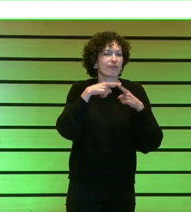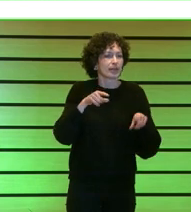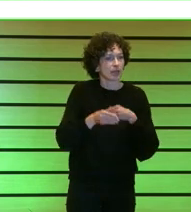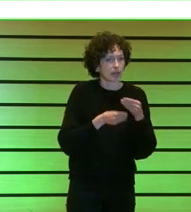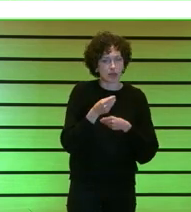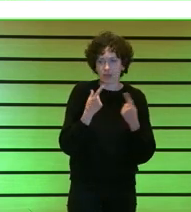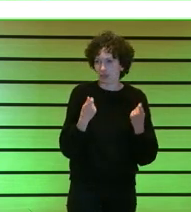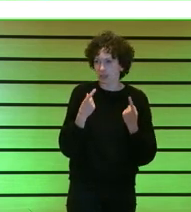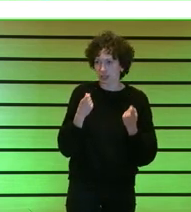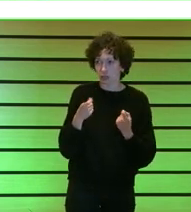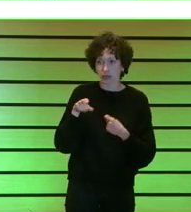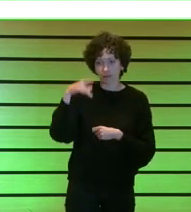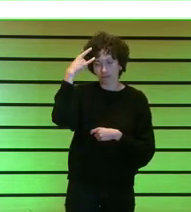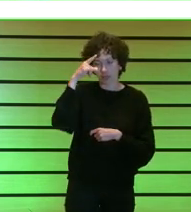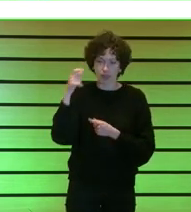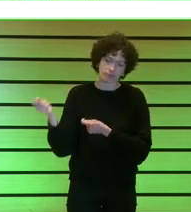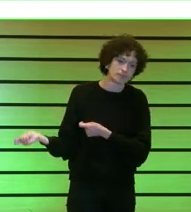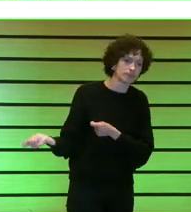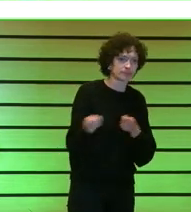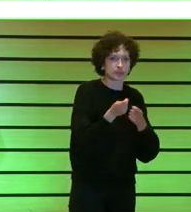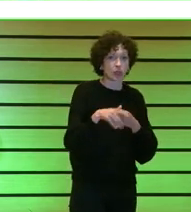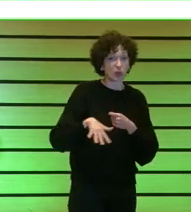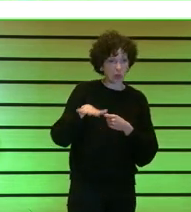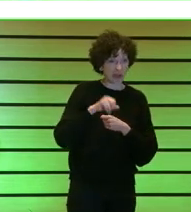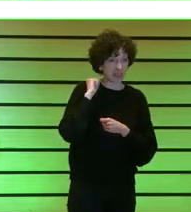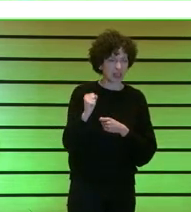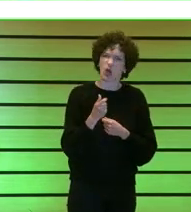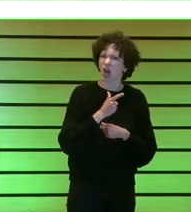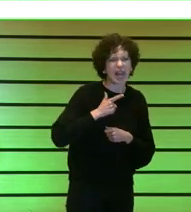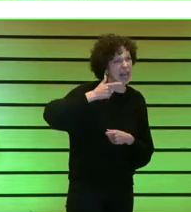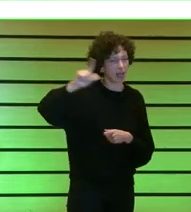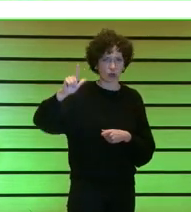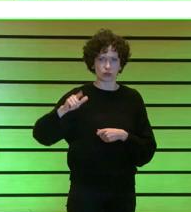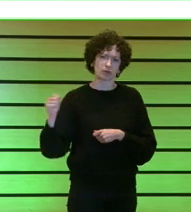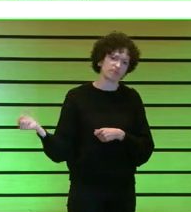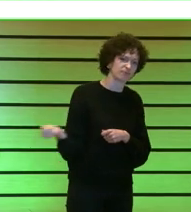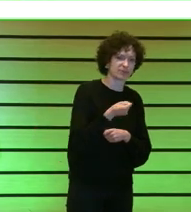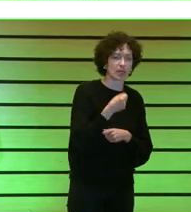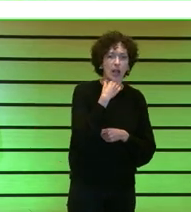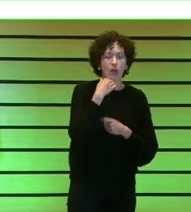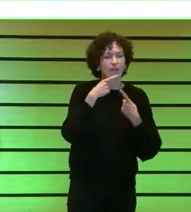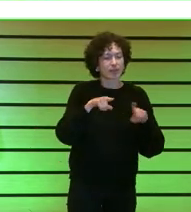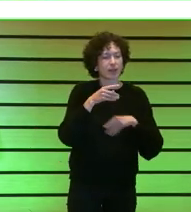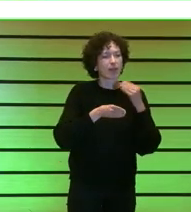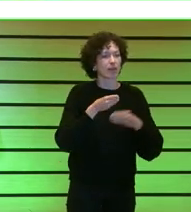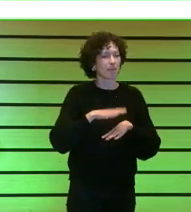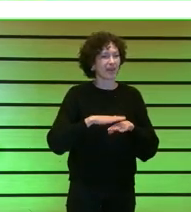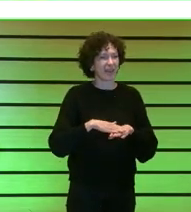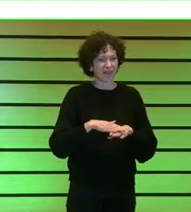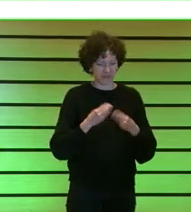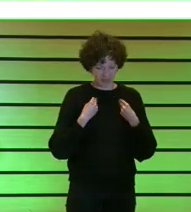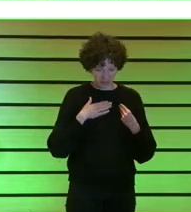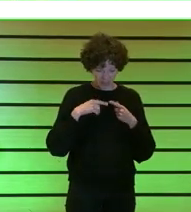necesito llevarme esta vaca lejos del matadero Necesito hacer algo distinto que de sentido a mi día a